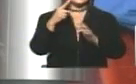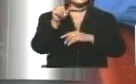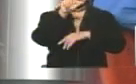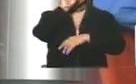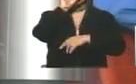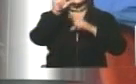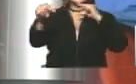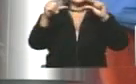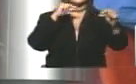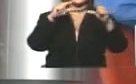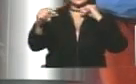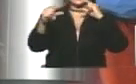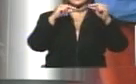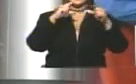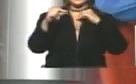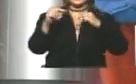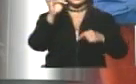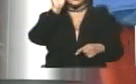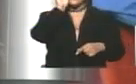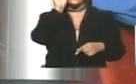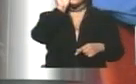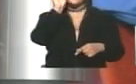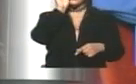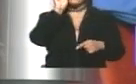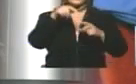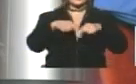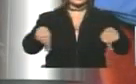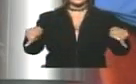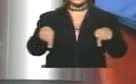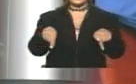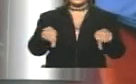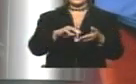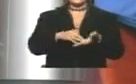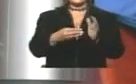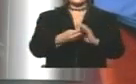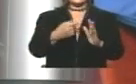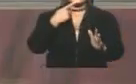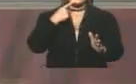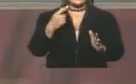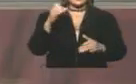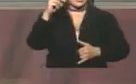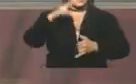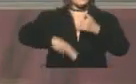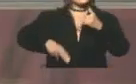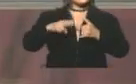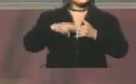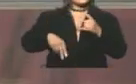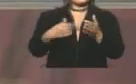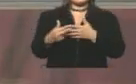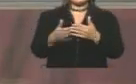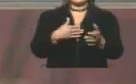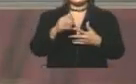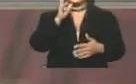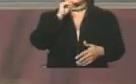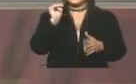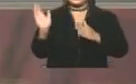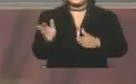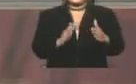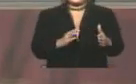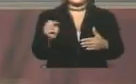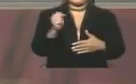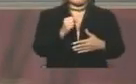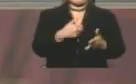en Carelibro o Facebook, Adrián Oscar Lista Rondón. Esto lo hacemos por lo general al final de las entrevistas, pero bueno, como no tenemos un orden y aquí